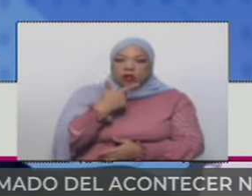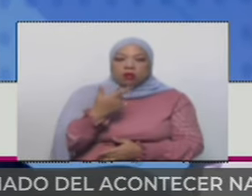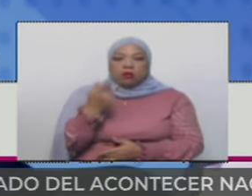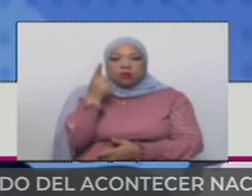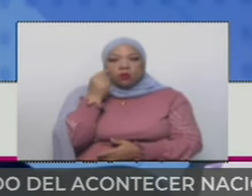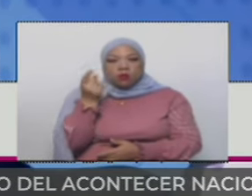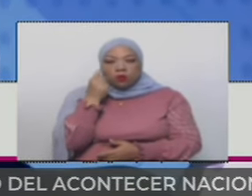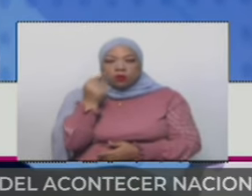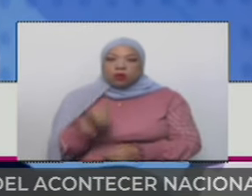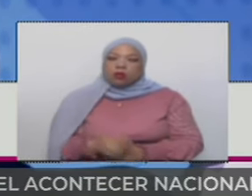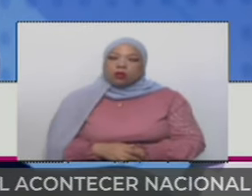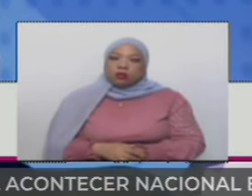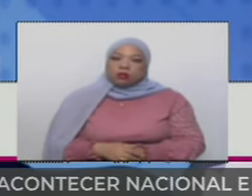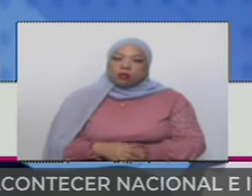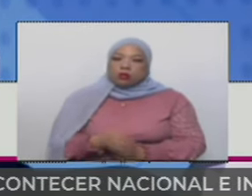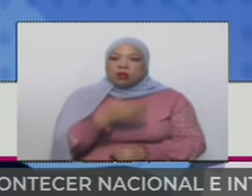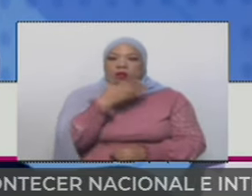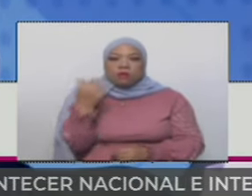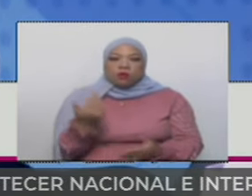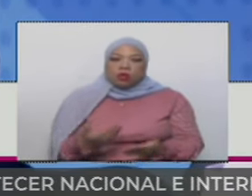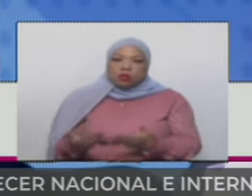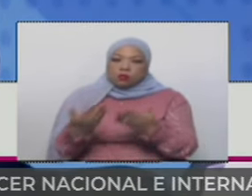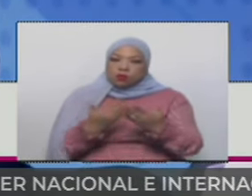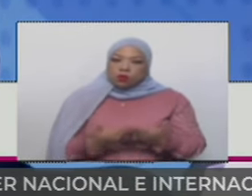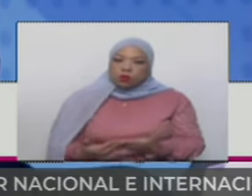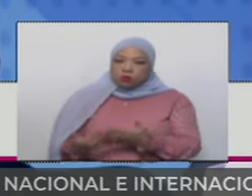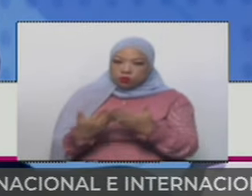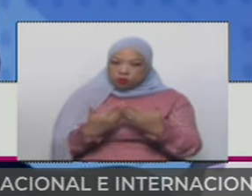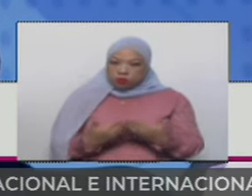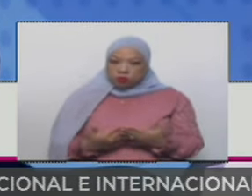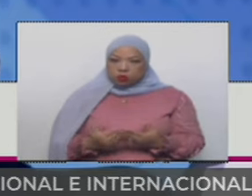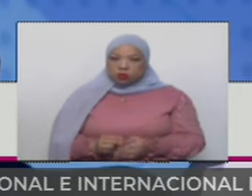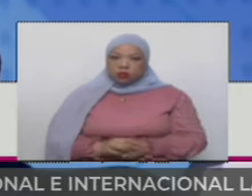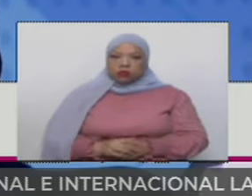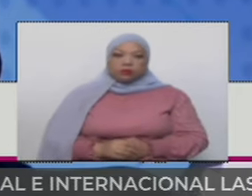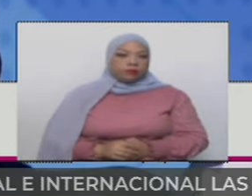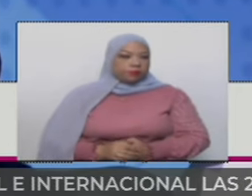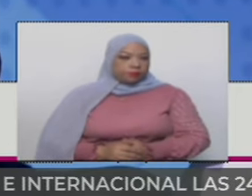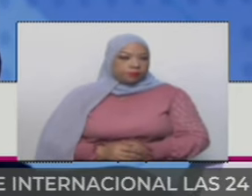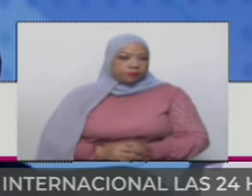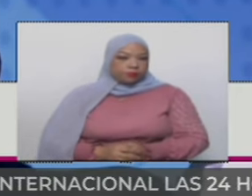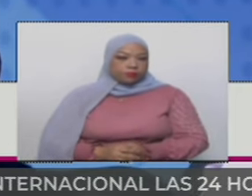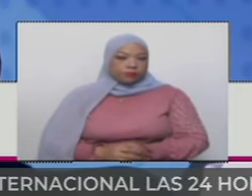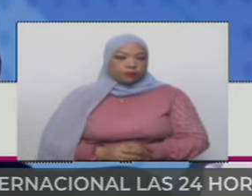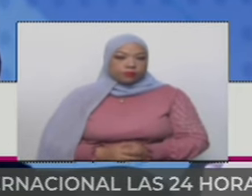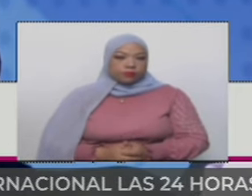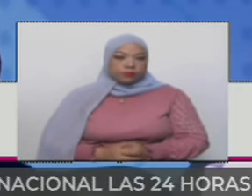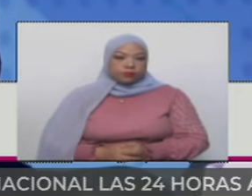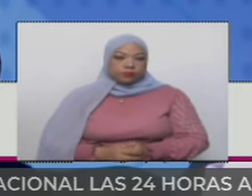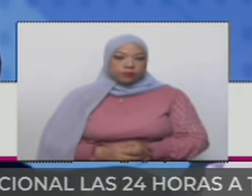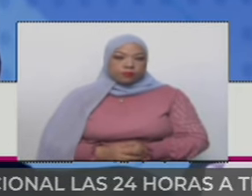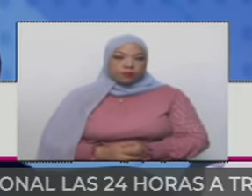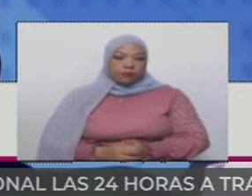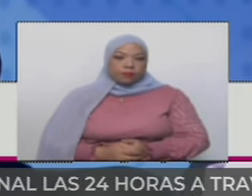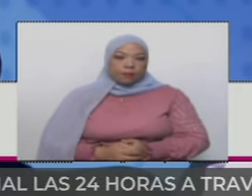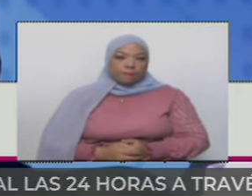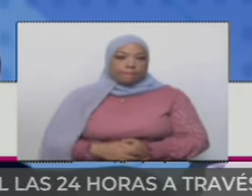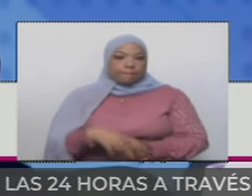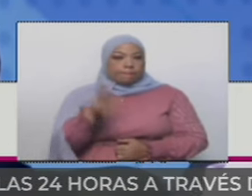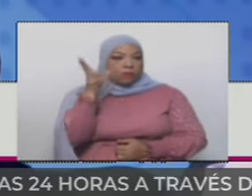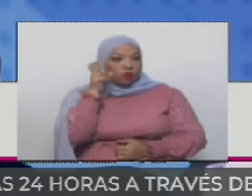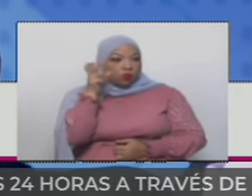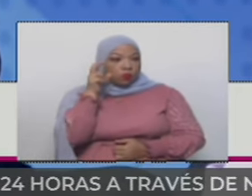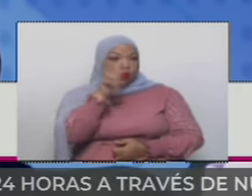a la lectura, los hace mejores ciudadanos. Y hay que, como le he escuchado decir al vicepresidente